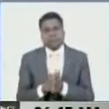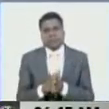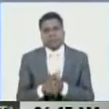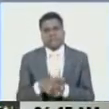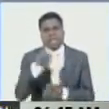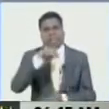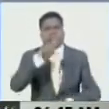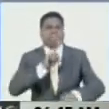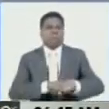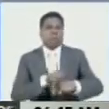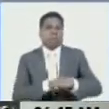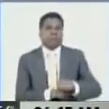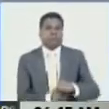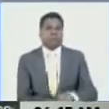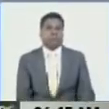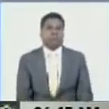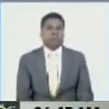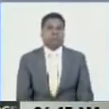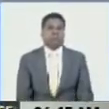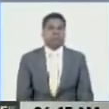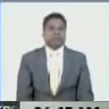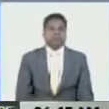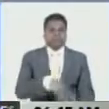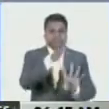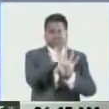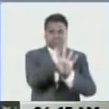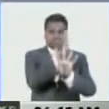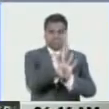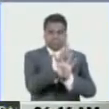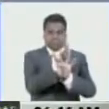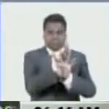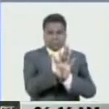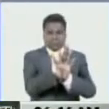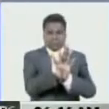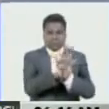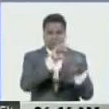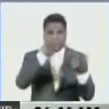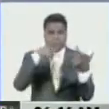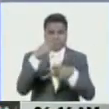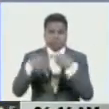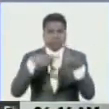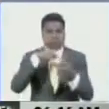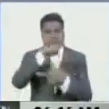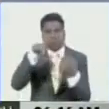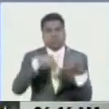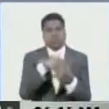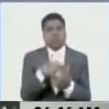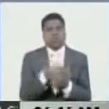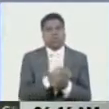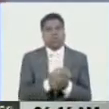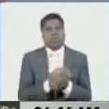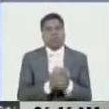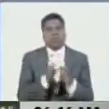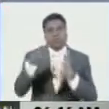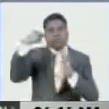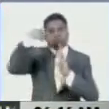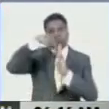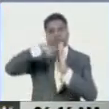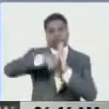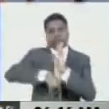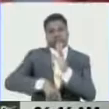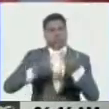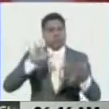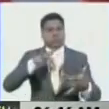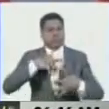estos momentos entre un proceso revolucionario que encarna los más nobles y los más profundos intereses